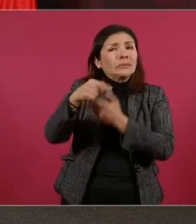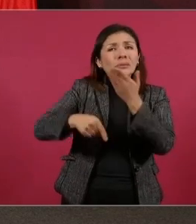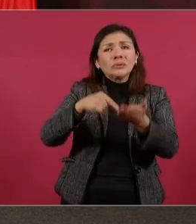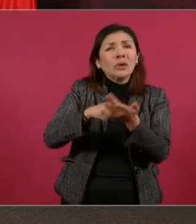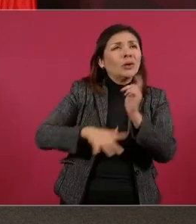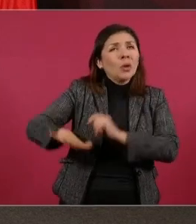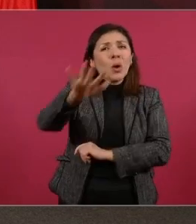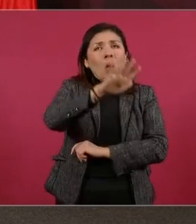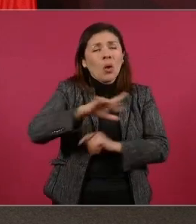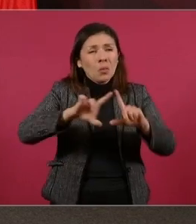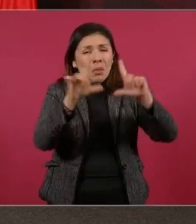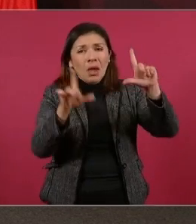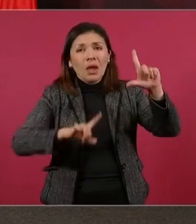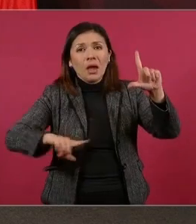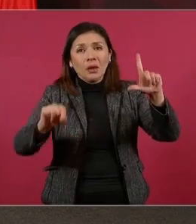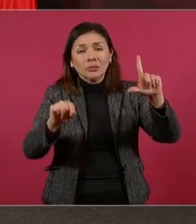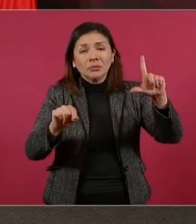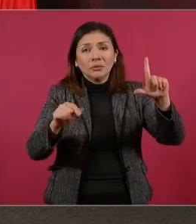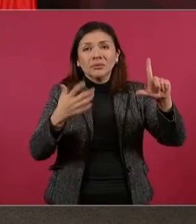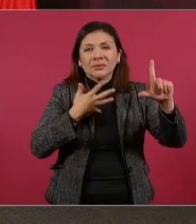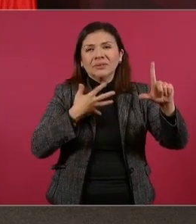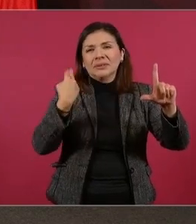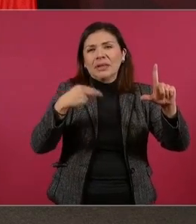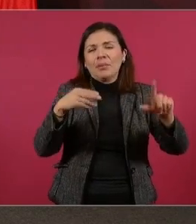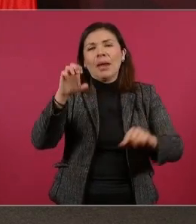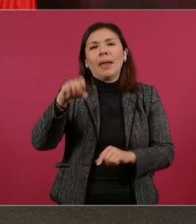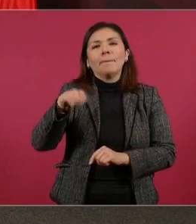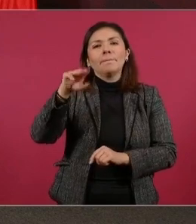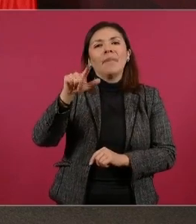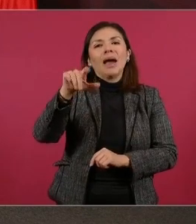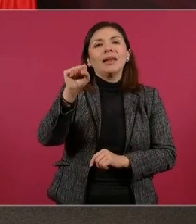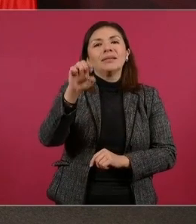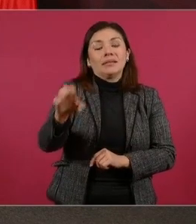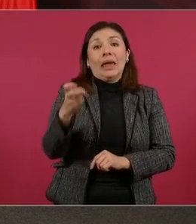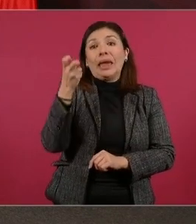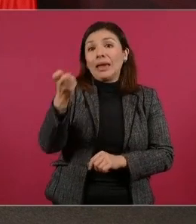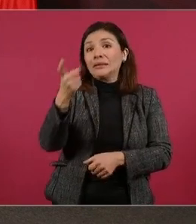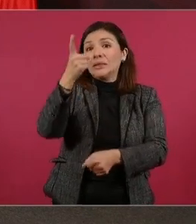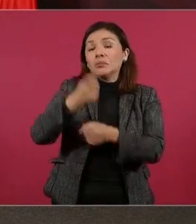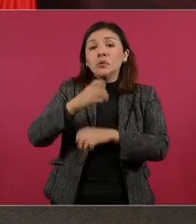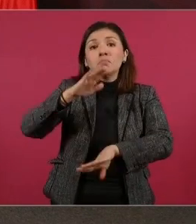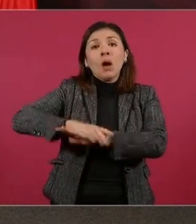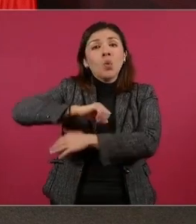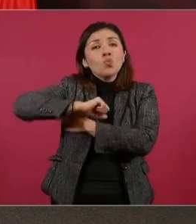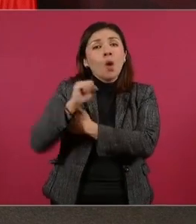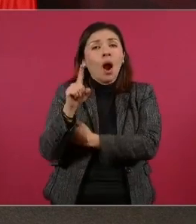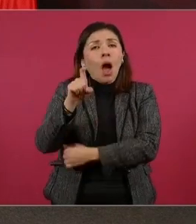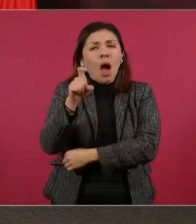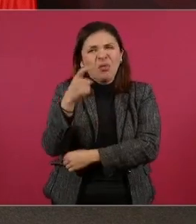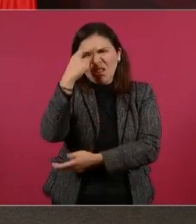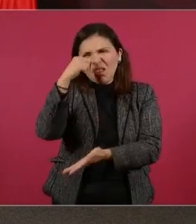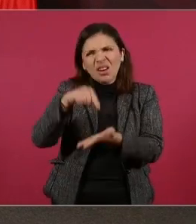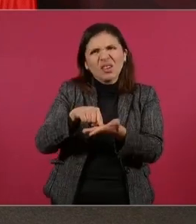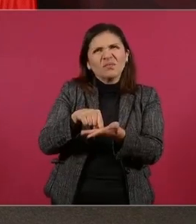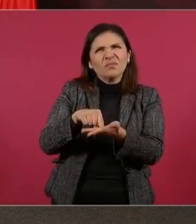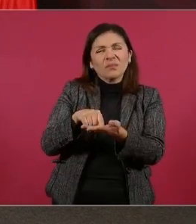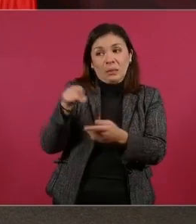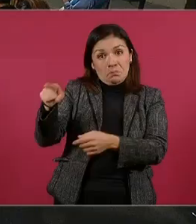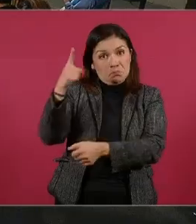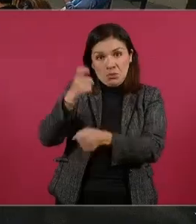país de todos los embalses creo que el segundo